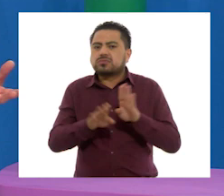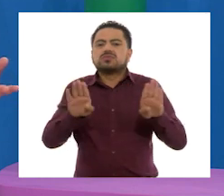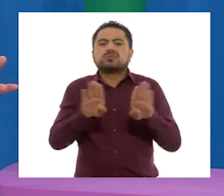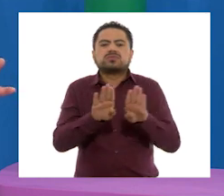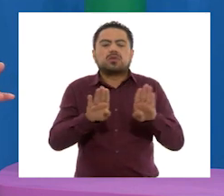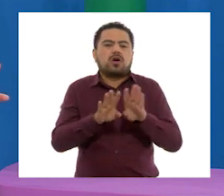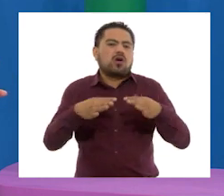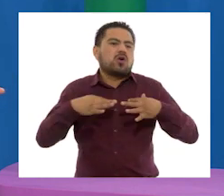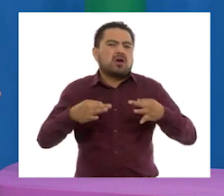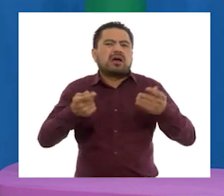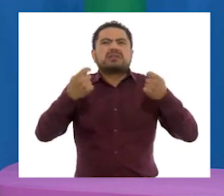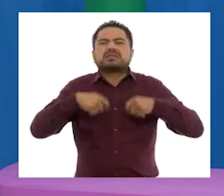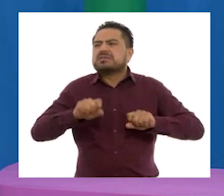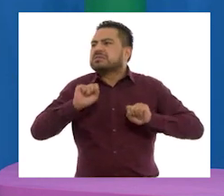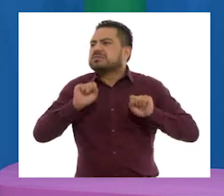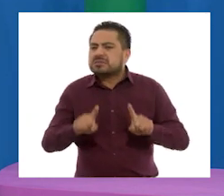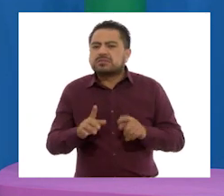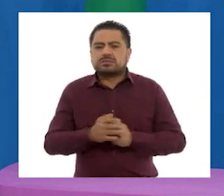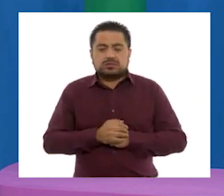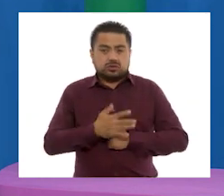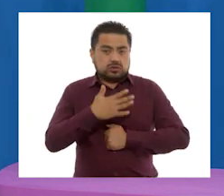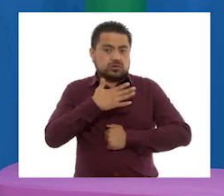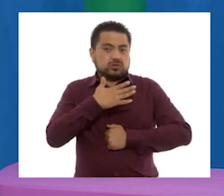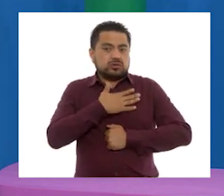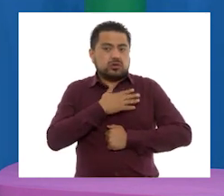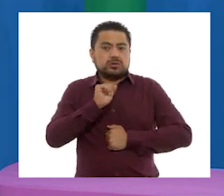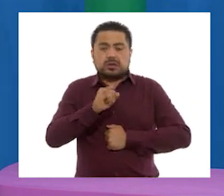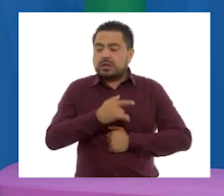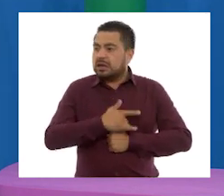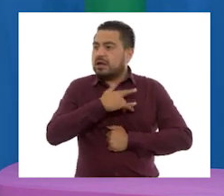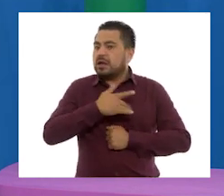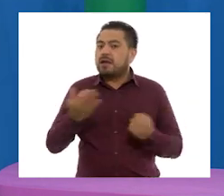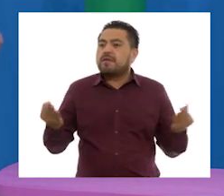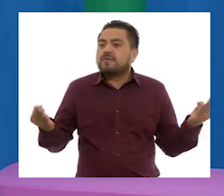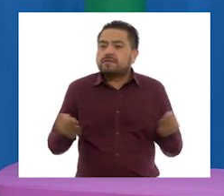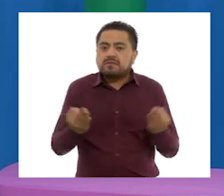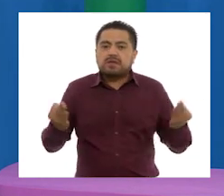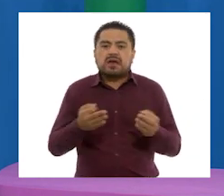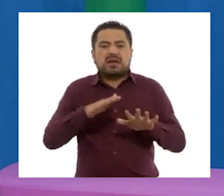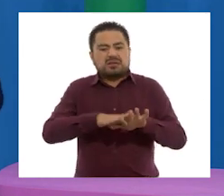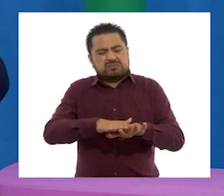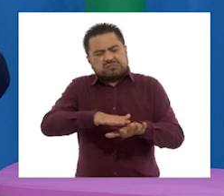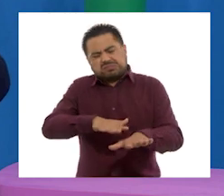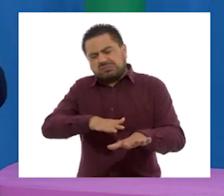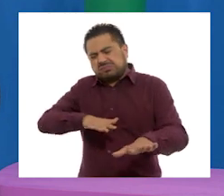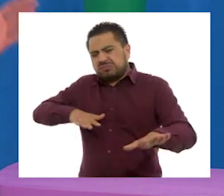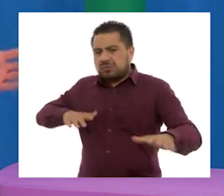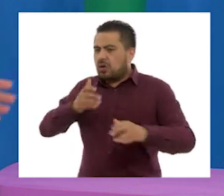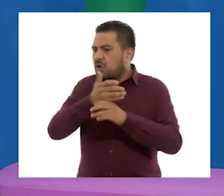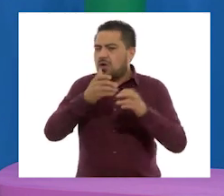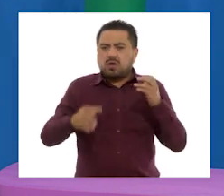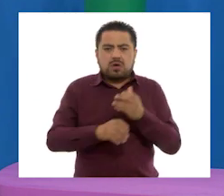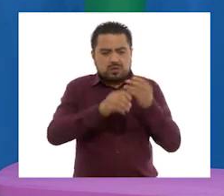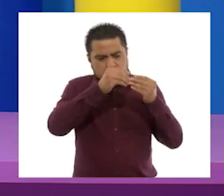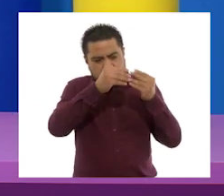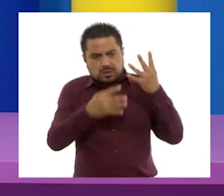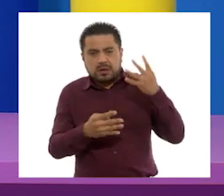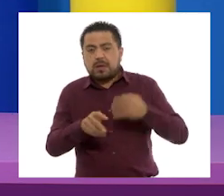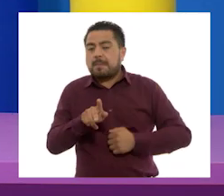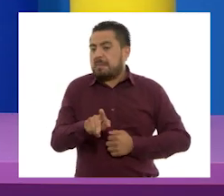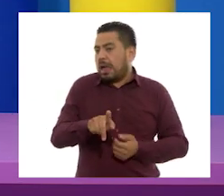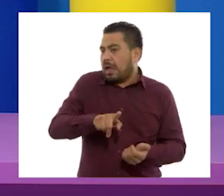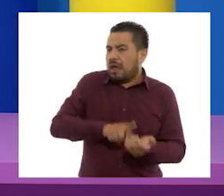tipo de ropa que me voy a poner, si llueve o hace frío, pues si hay tráfico, entre otras cosas. Y parece que